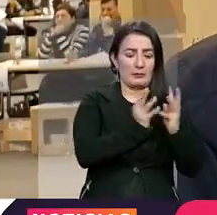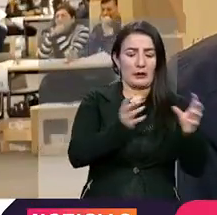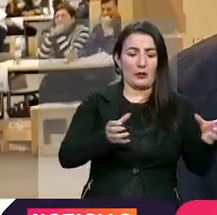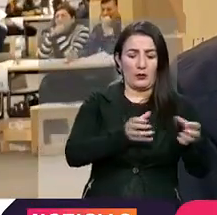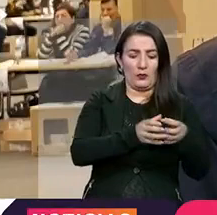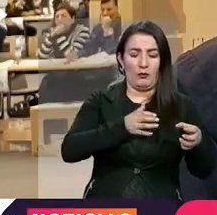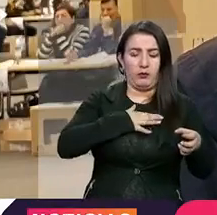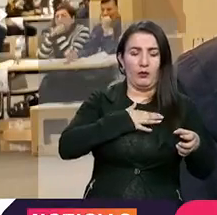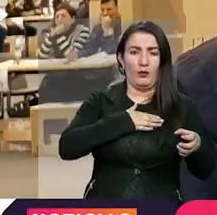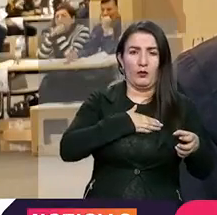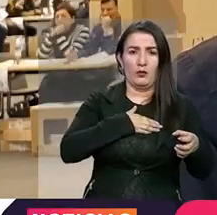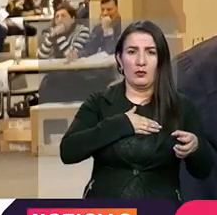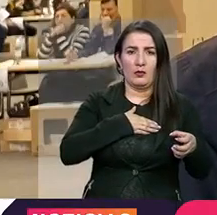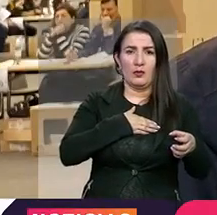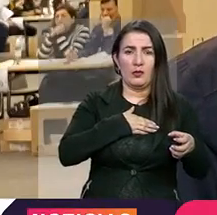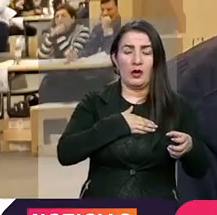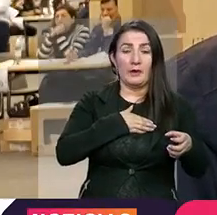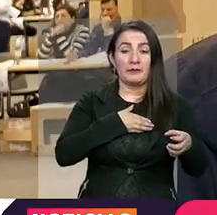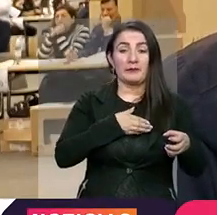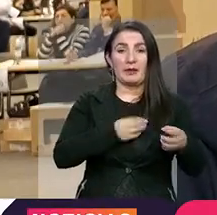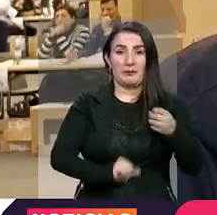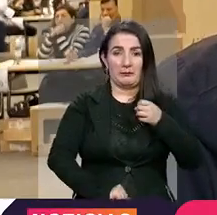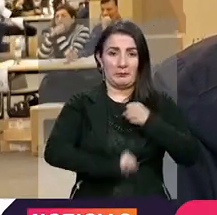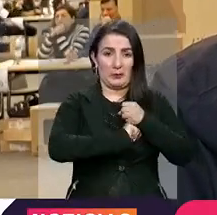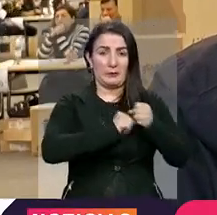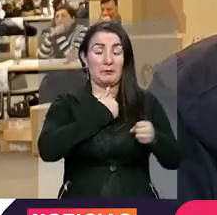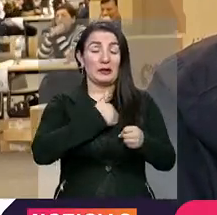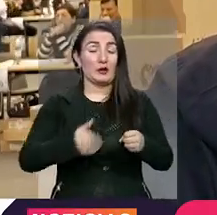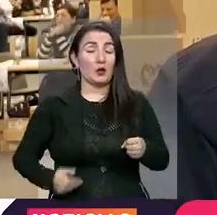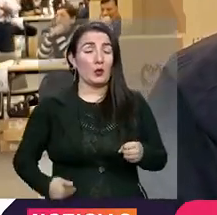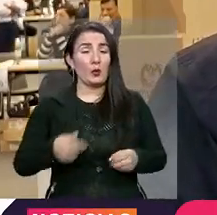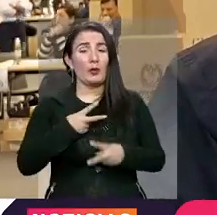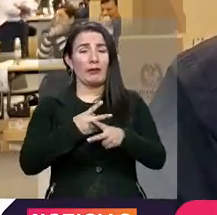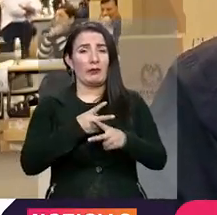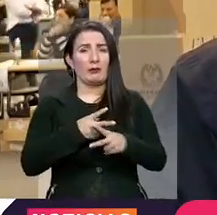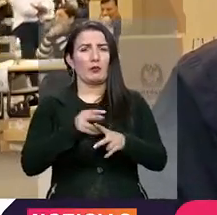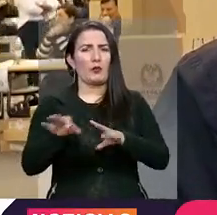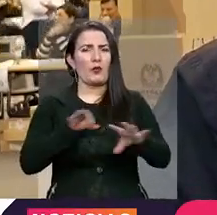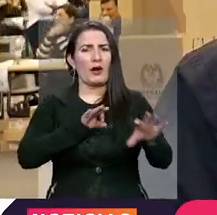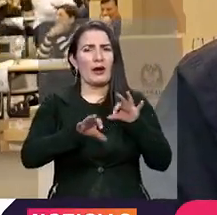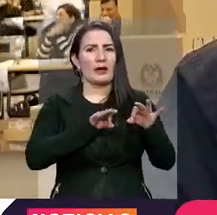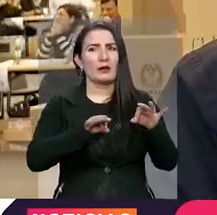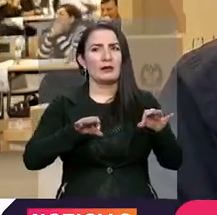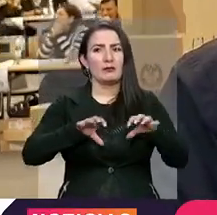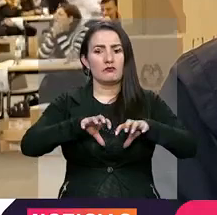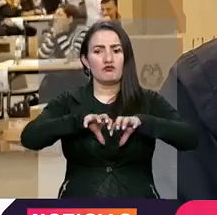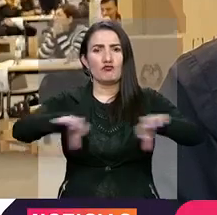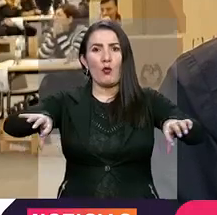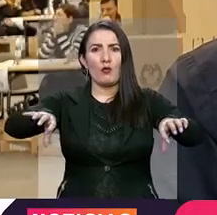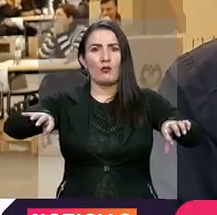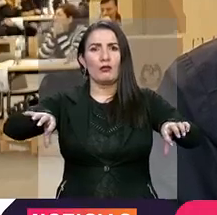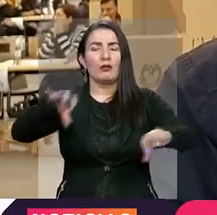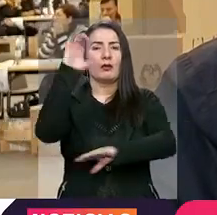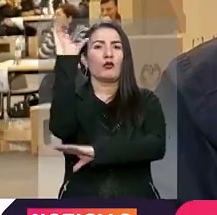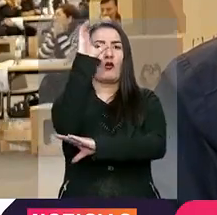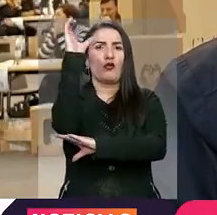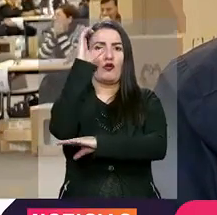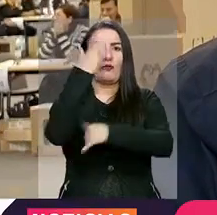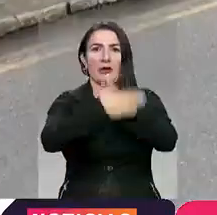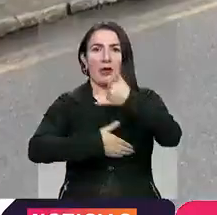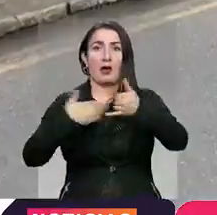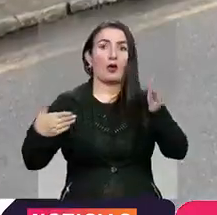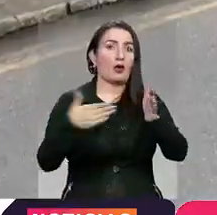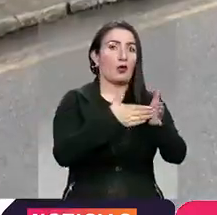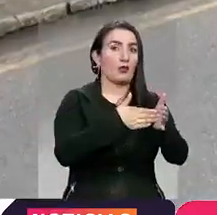de los cuales se va a rodear, para enfrentar una polarización muy tremenda en su